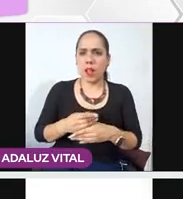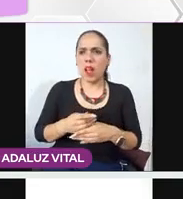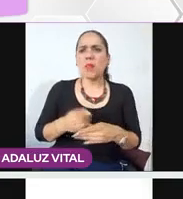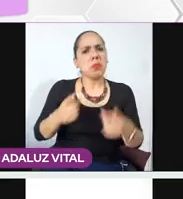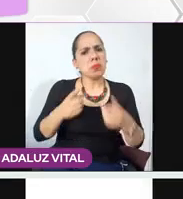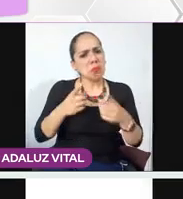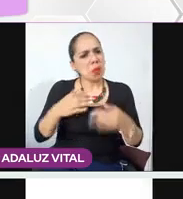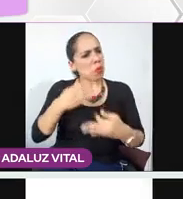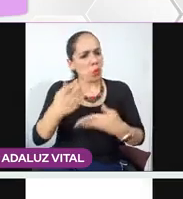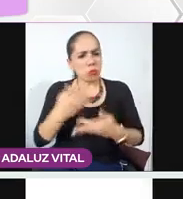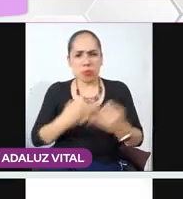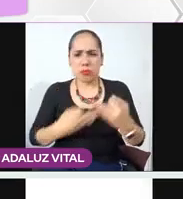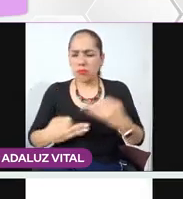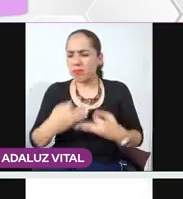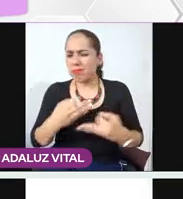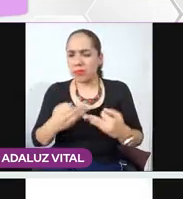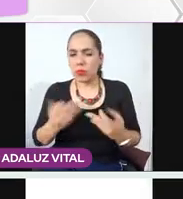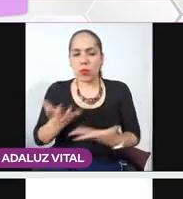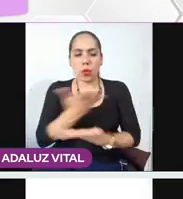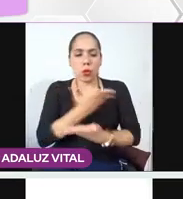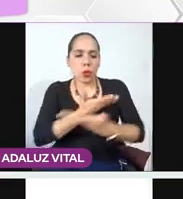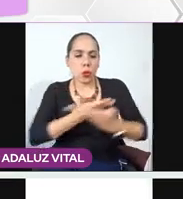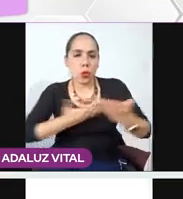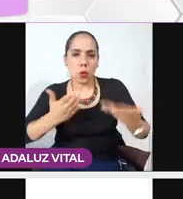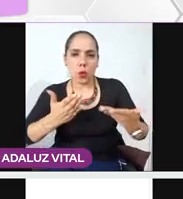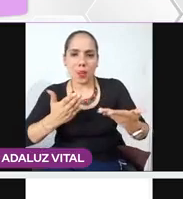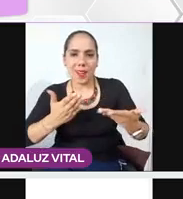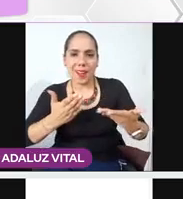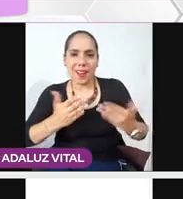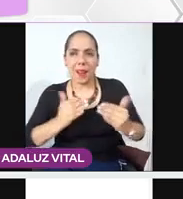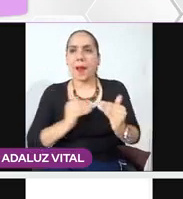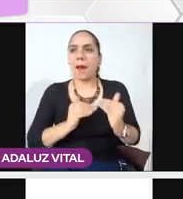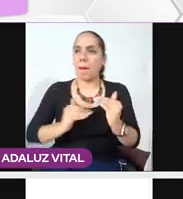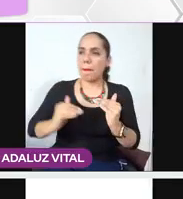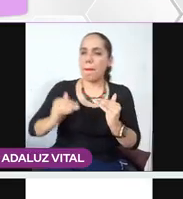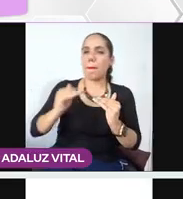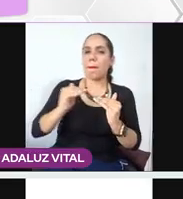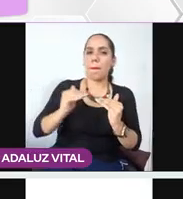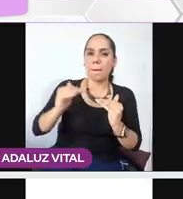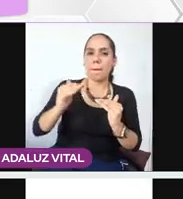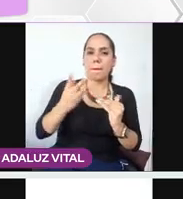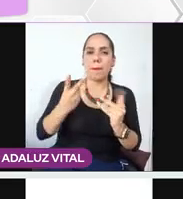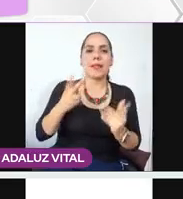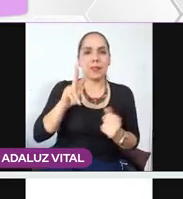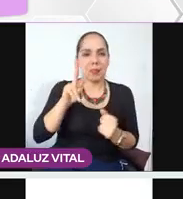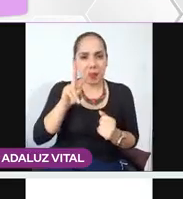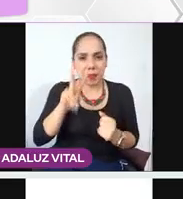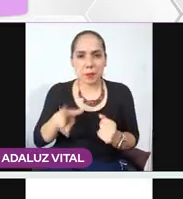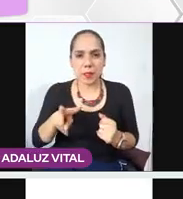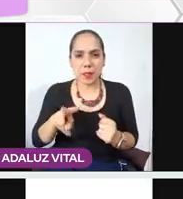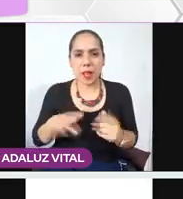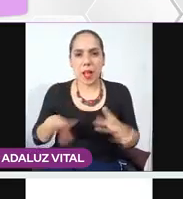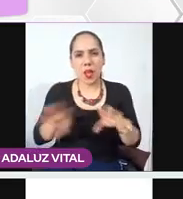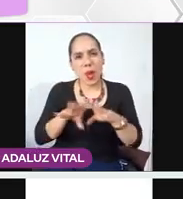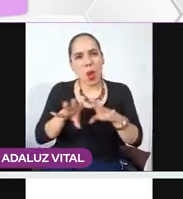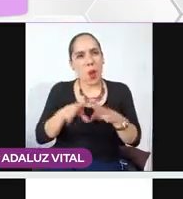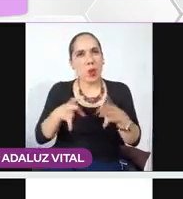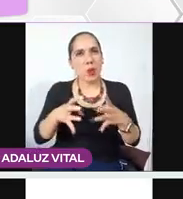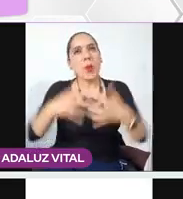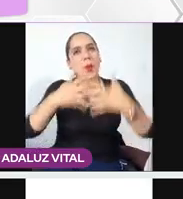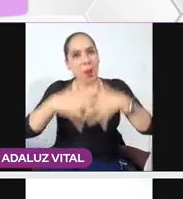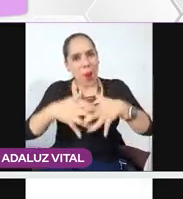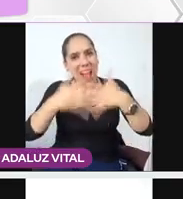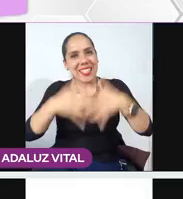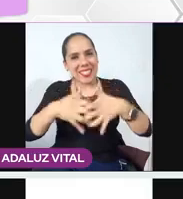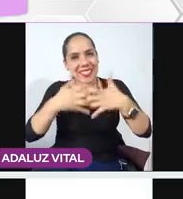a lo que hay, a la realidad que se está viviendo. Es como una maquinaria, ¿no? Que va funcionando